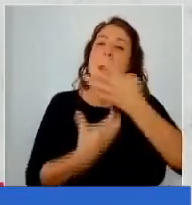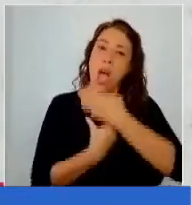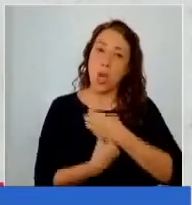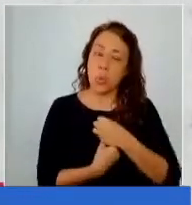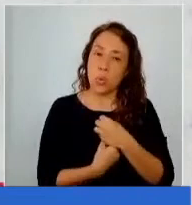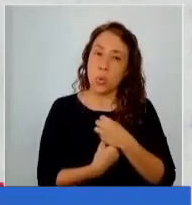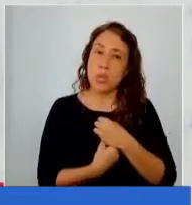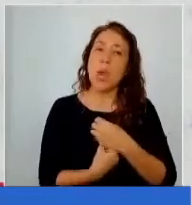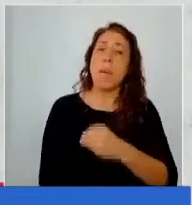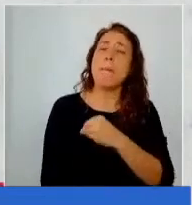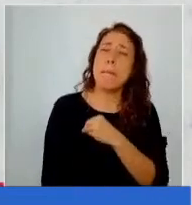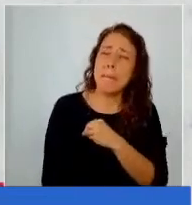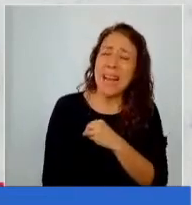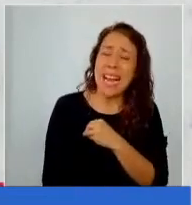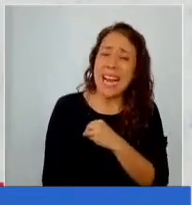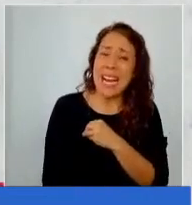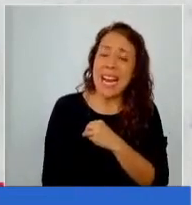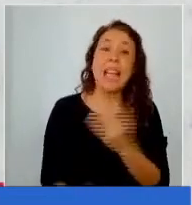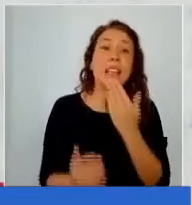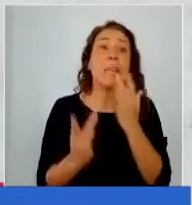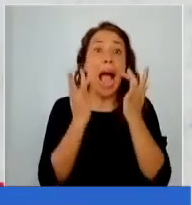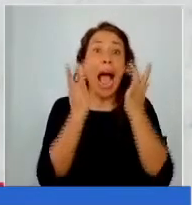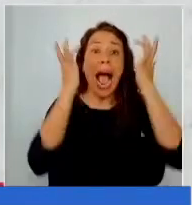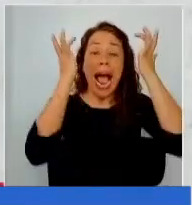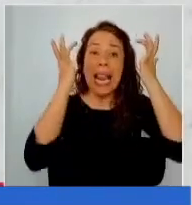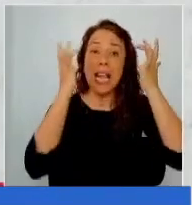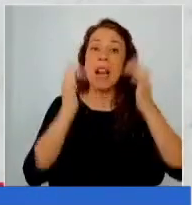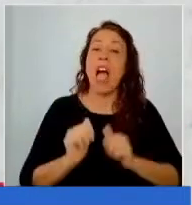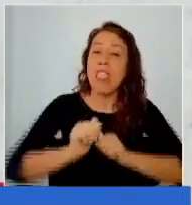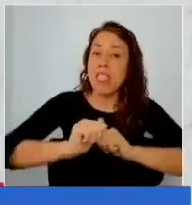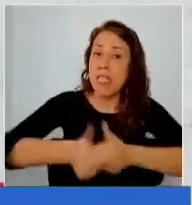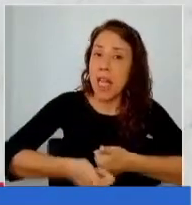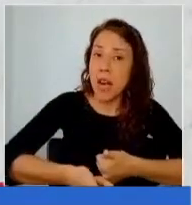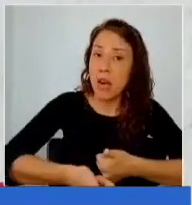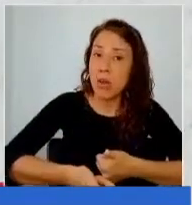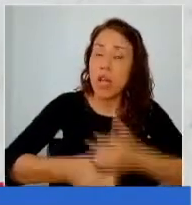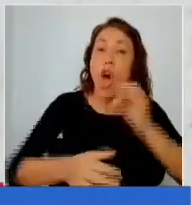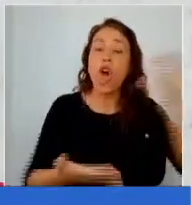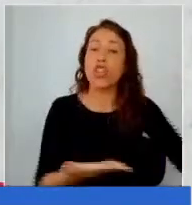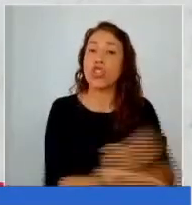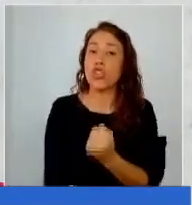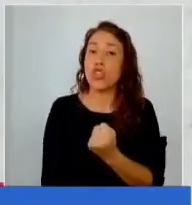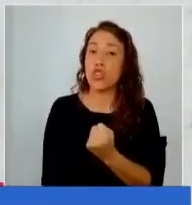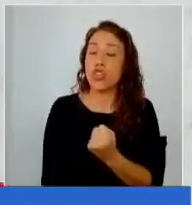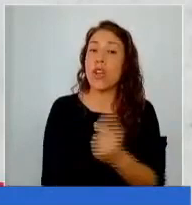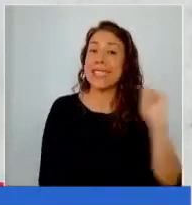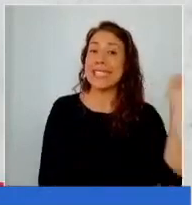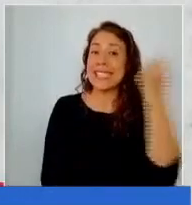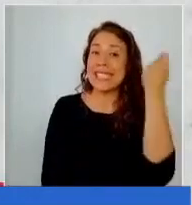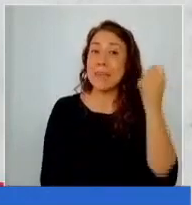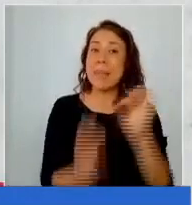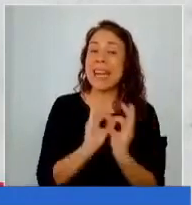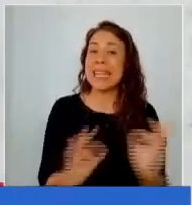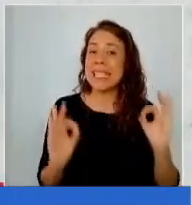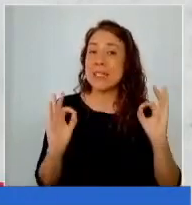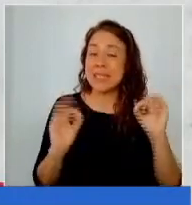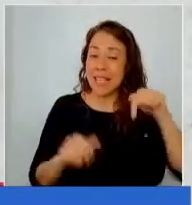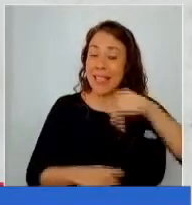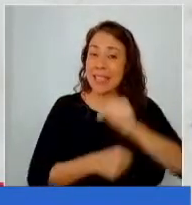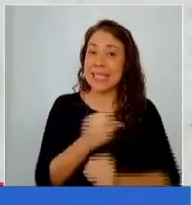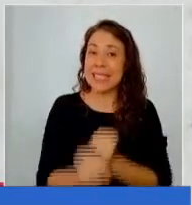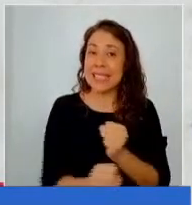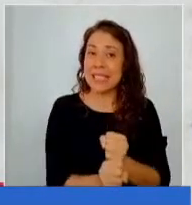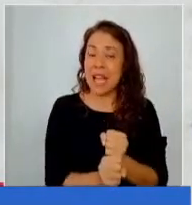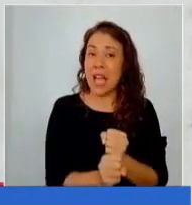y de alegrías de derrotas o de triunfo septiembre y particularmente al de este año nos hará